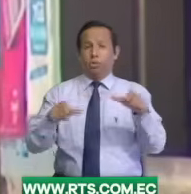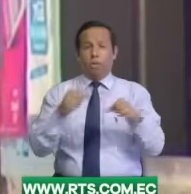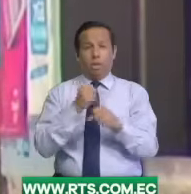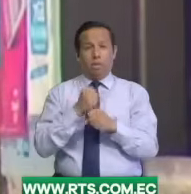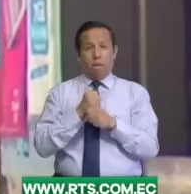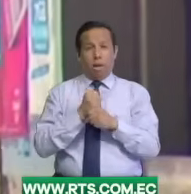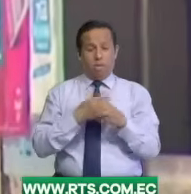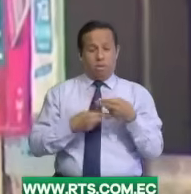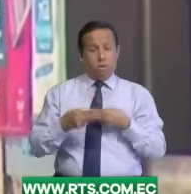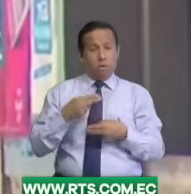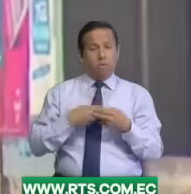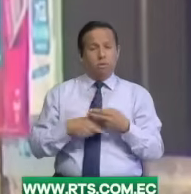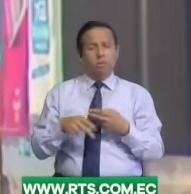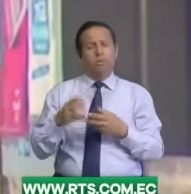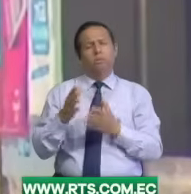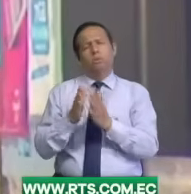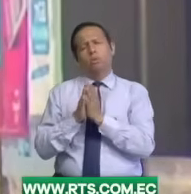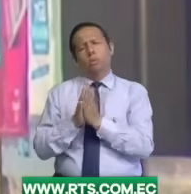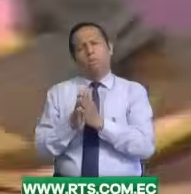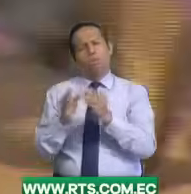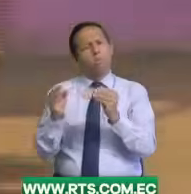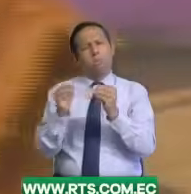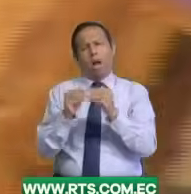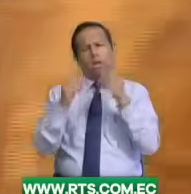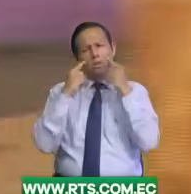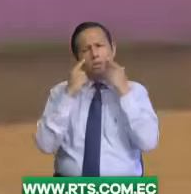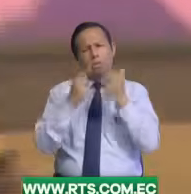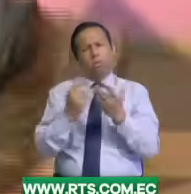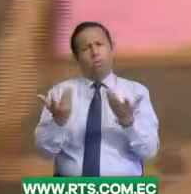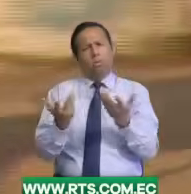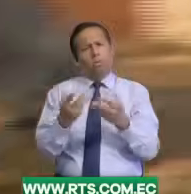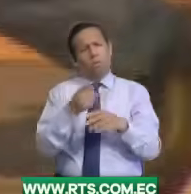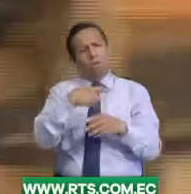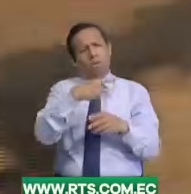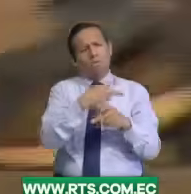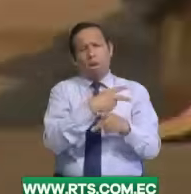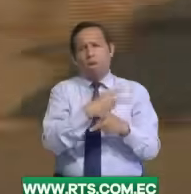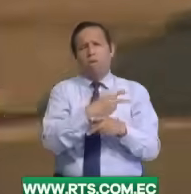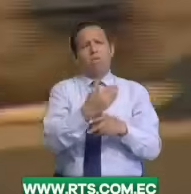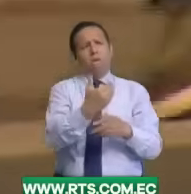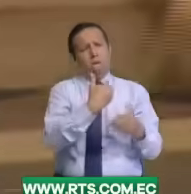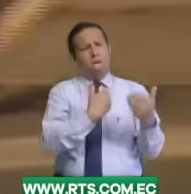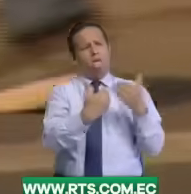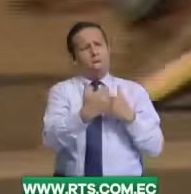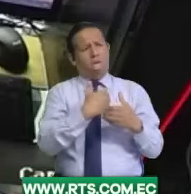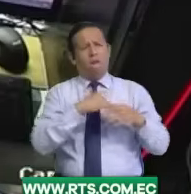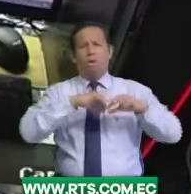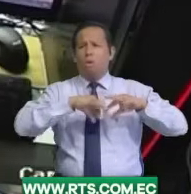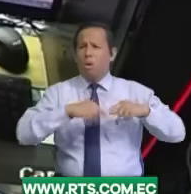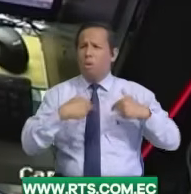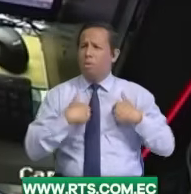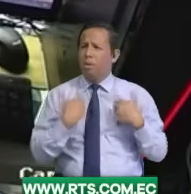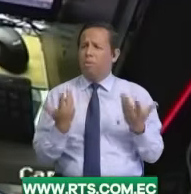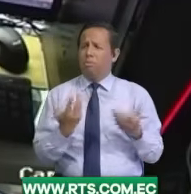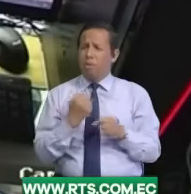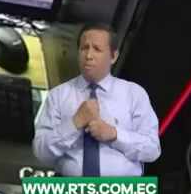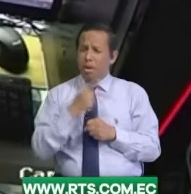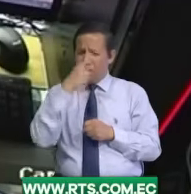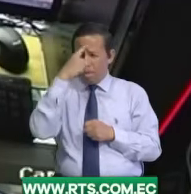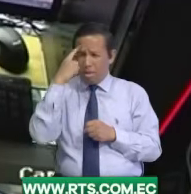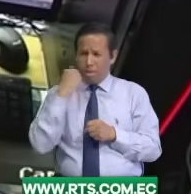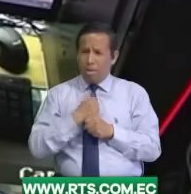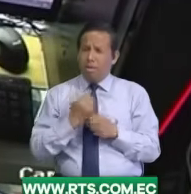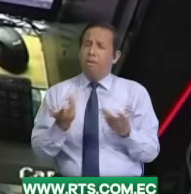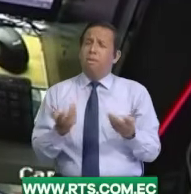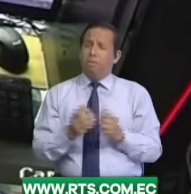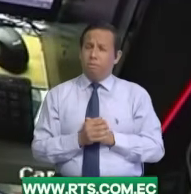negocios exigen mayor seguridad para evitar que los delincuentes hagan de las suyas y se roben el trabajo honesto de los comerciantes,